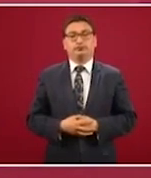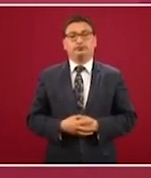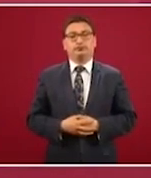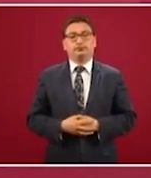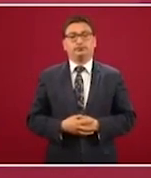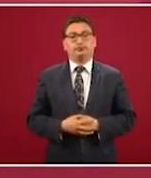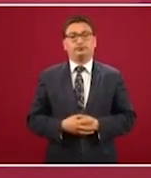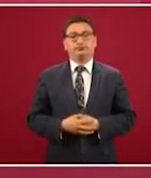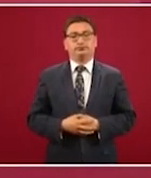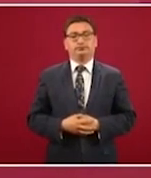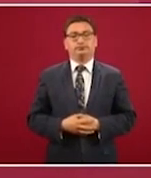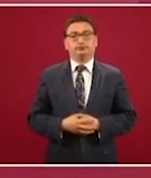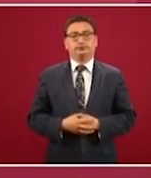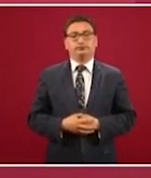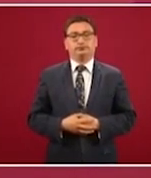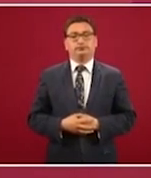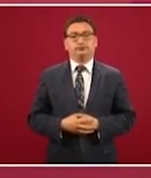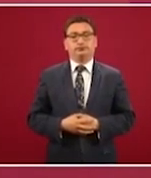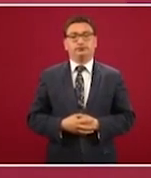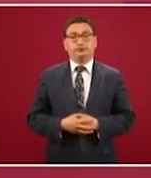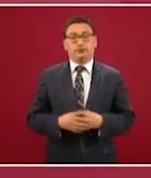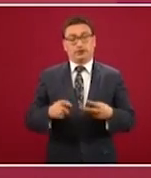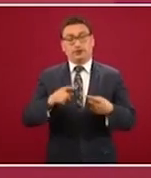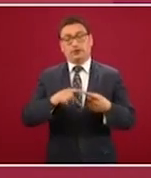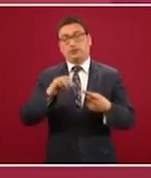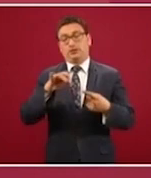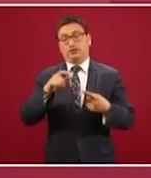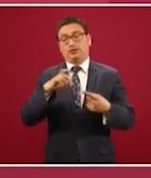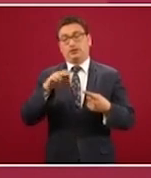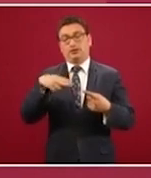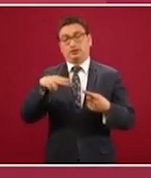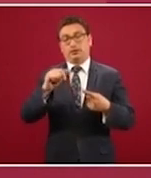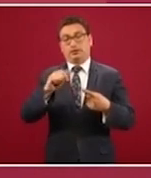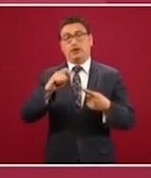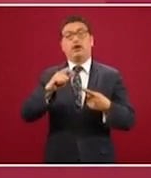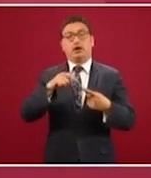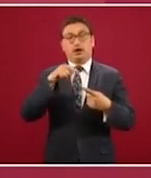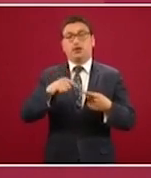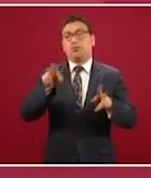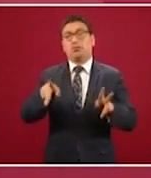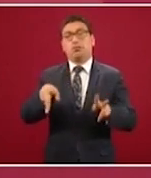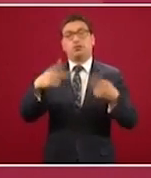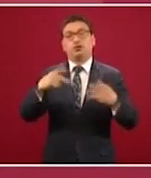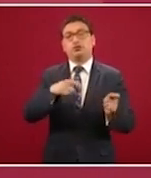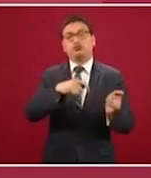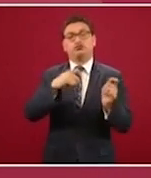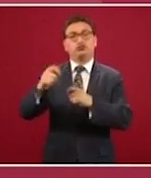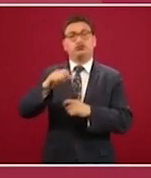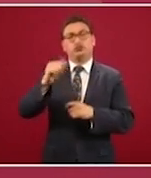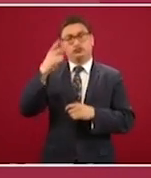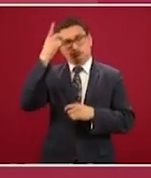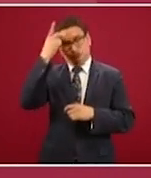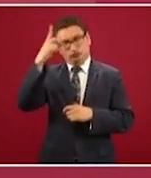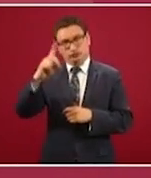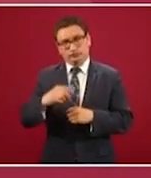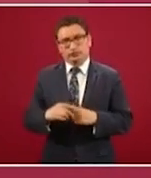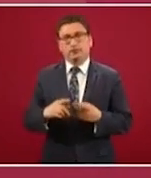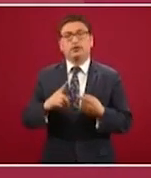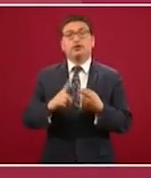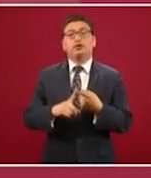Se entregó Mexicana, se privatizó y